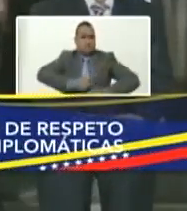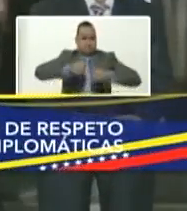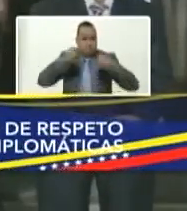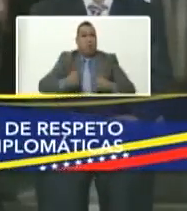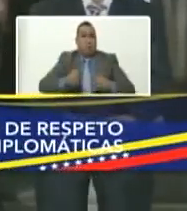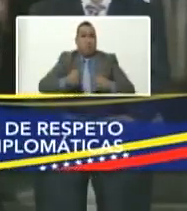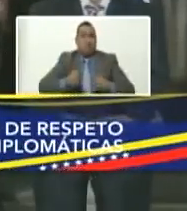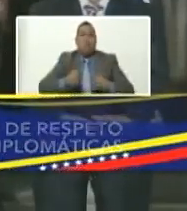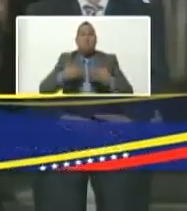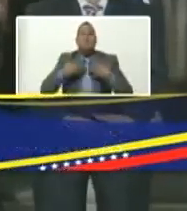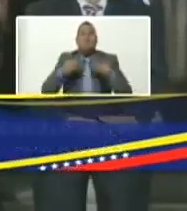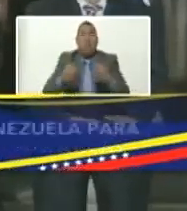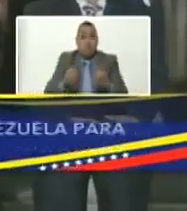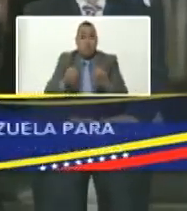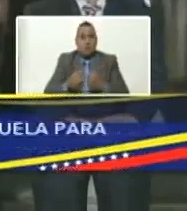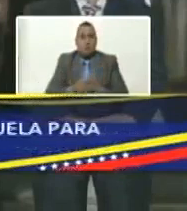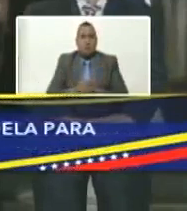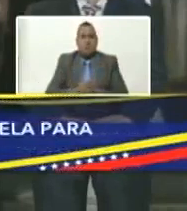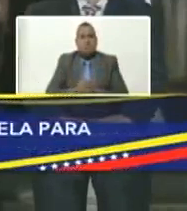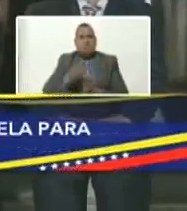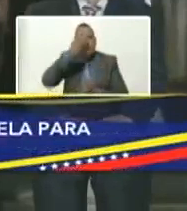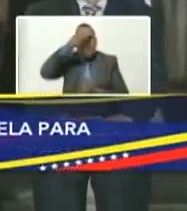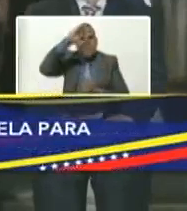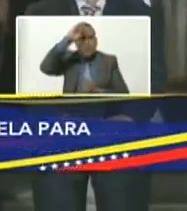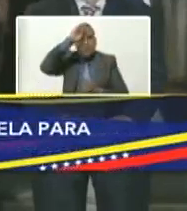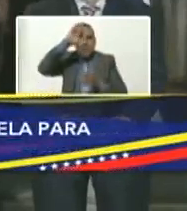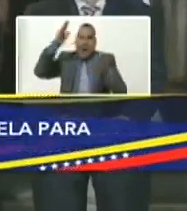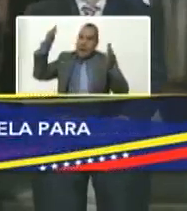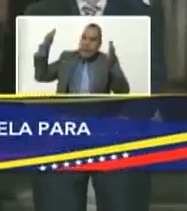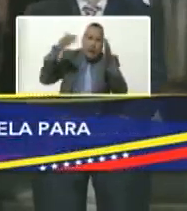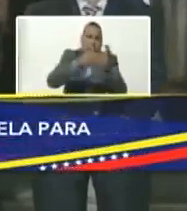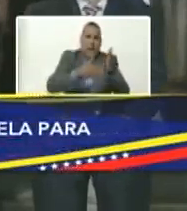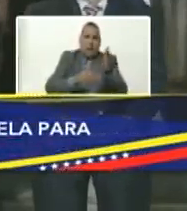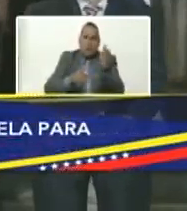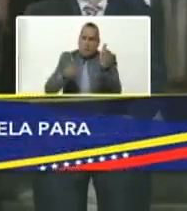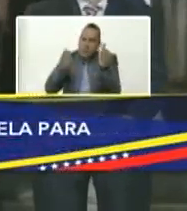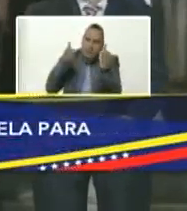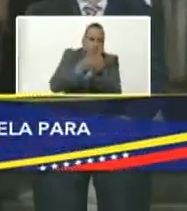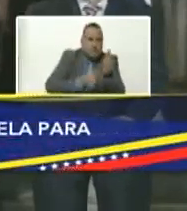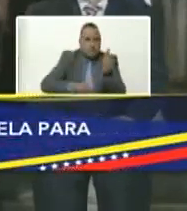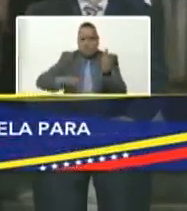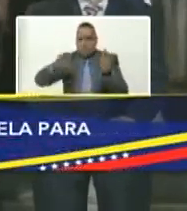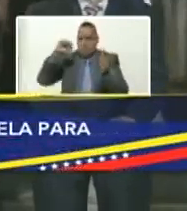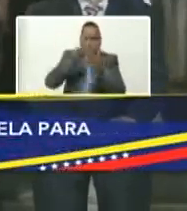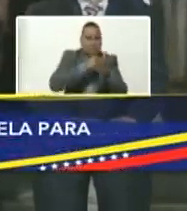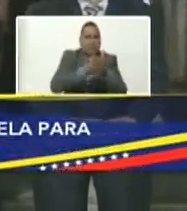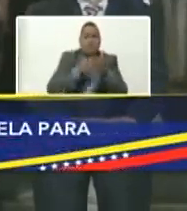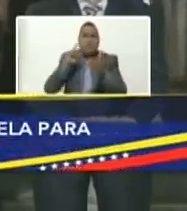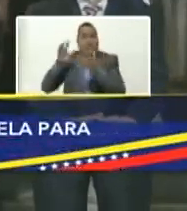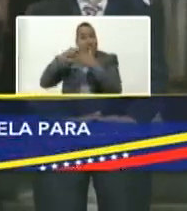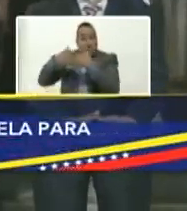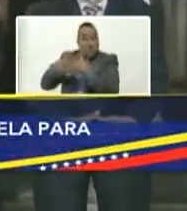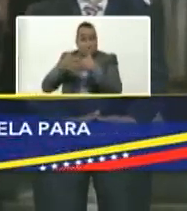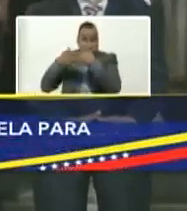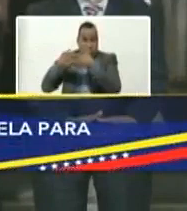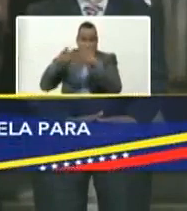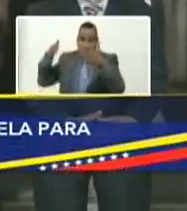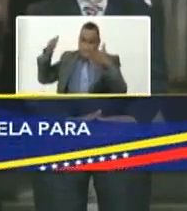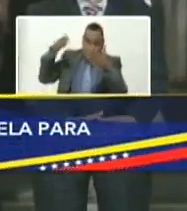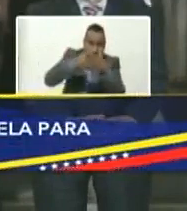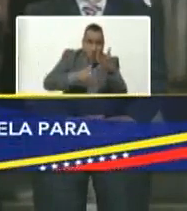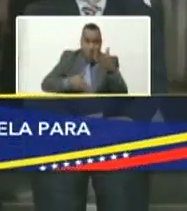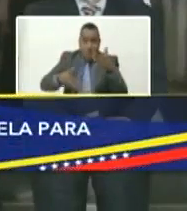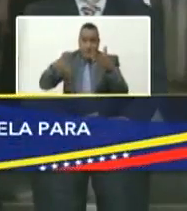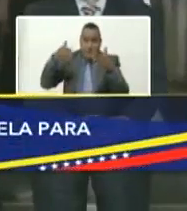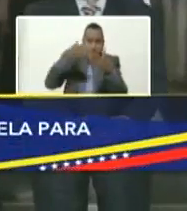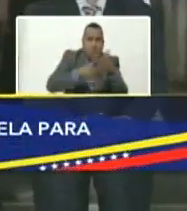Cuba atacada, perseguida, agredida por el imperio norteamericano y tiene